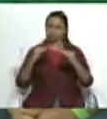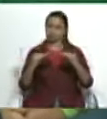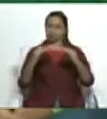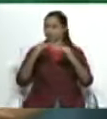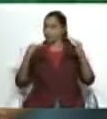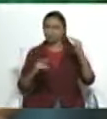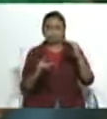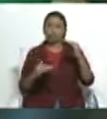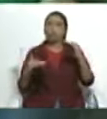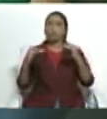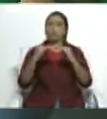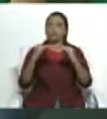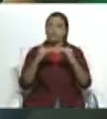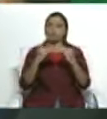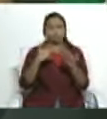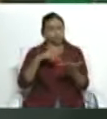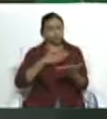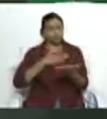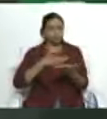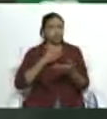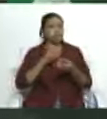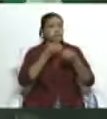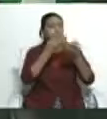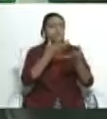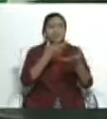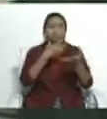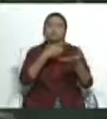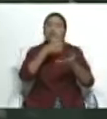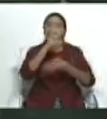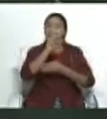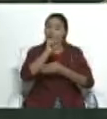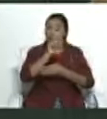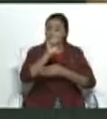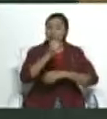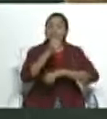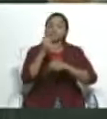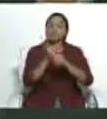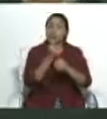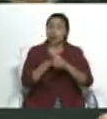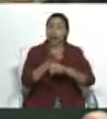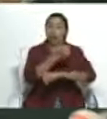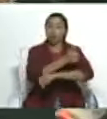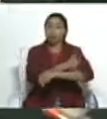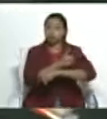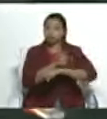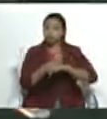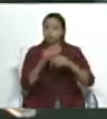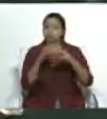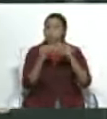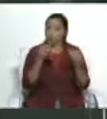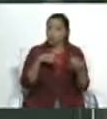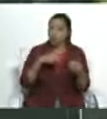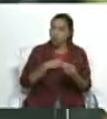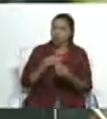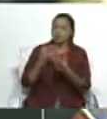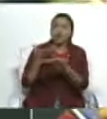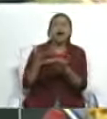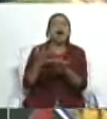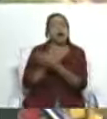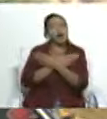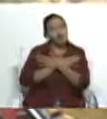el presidente del Poder Electoral ha trabajado, ha colaborado y seguirá estando a la orden de